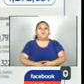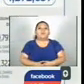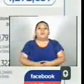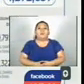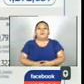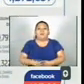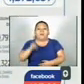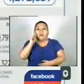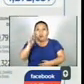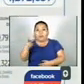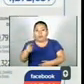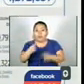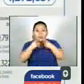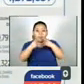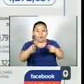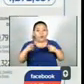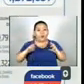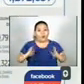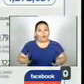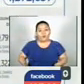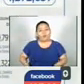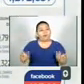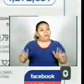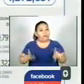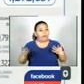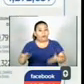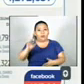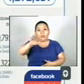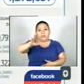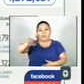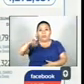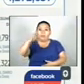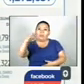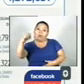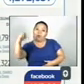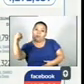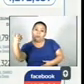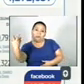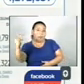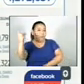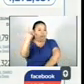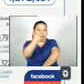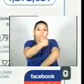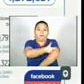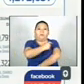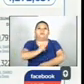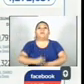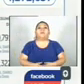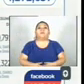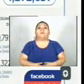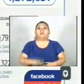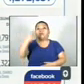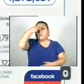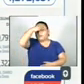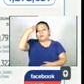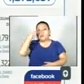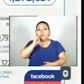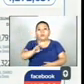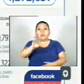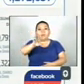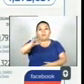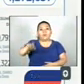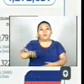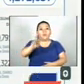ya como lo decía el gobierno, Manuel y amigos televidentes, más de 3 millones de personas que se han inmunizado. Exactamente,